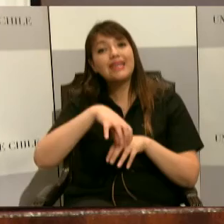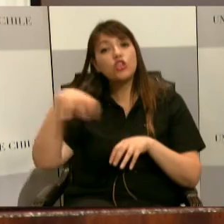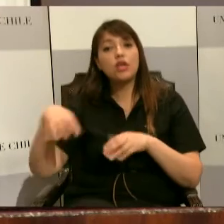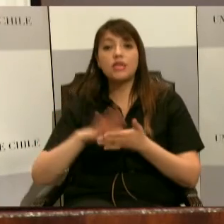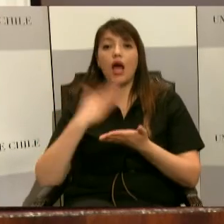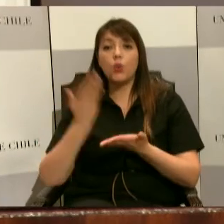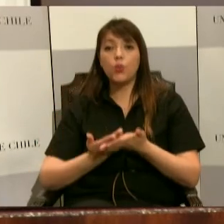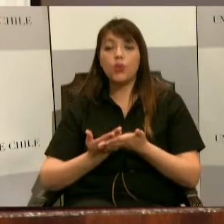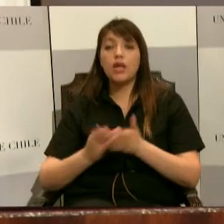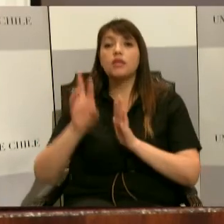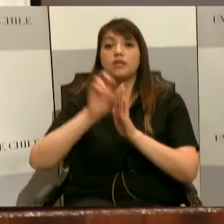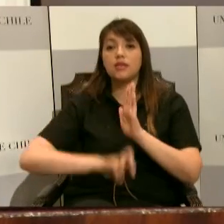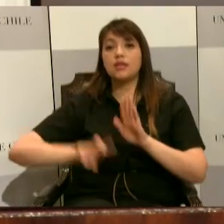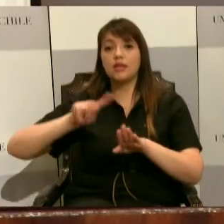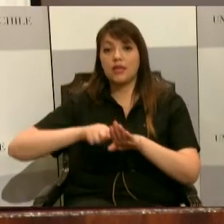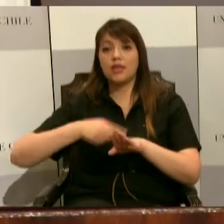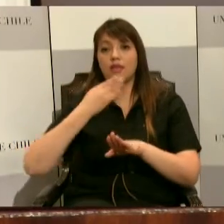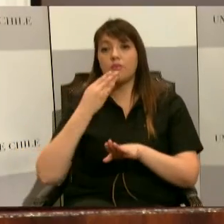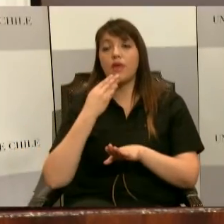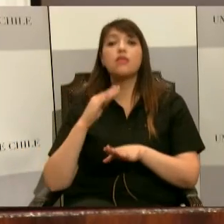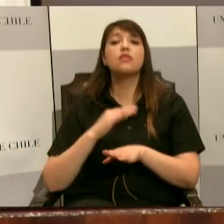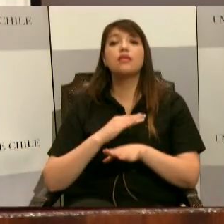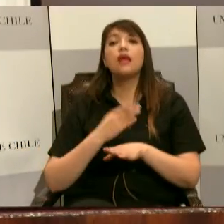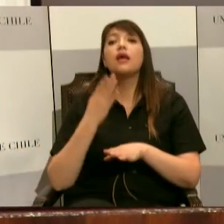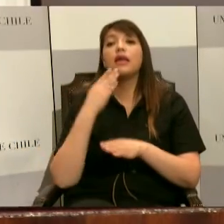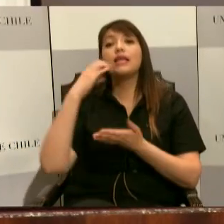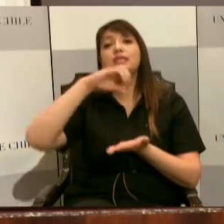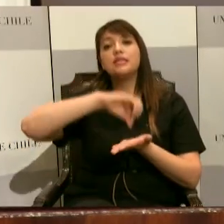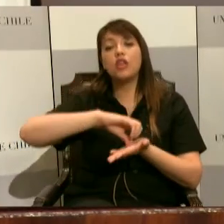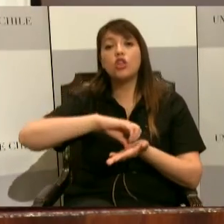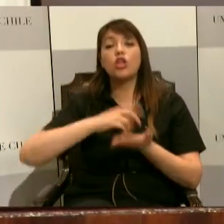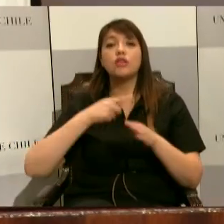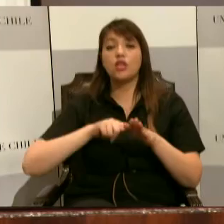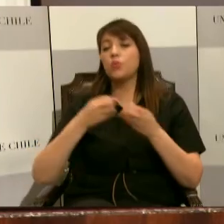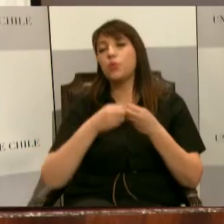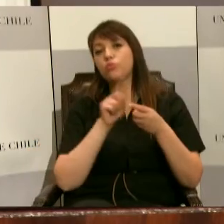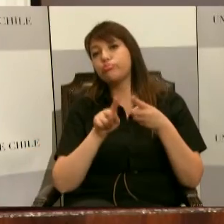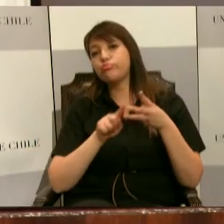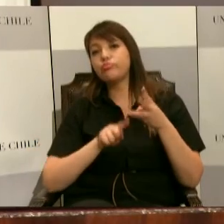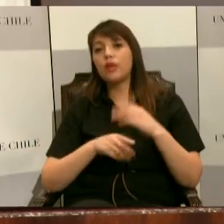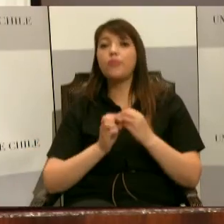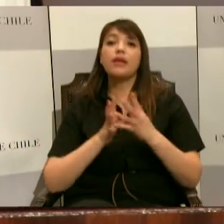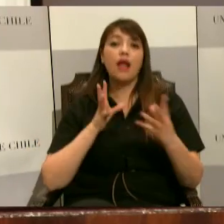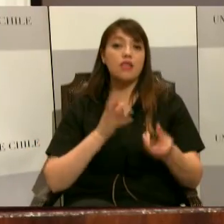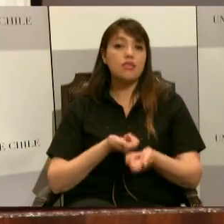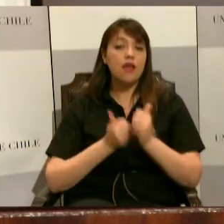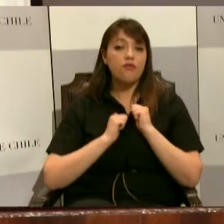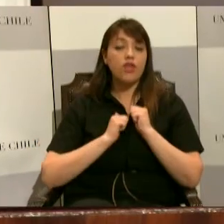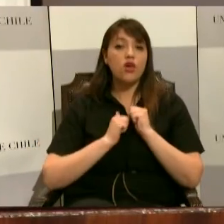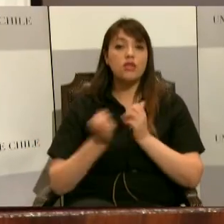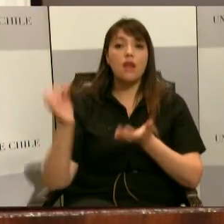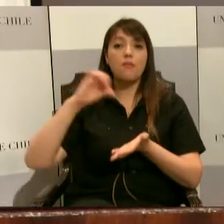el proyecto Desarrollo Tecnológico para la Fruticultura de Exportación y el Centro Tecnológico de Alimentos, entre muchos otros. Grandes desafíos del país pasan